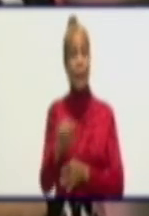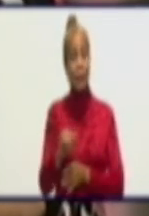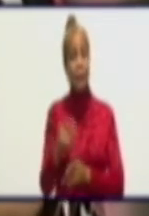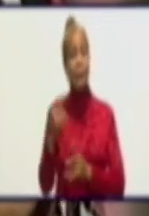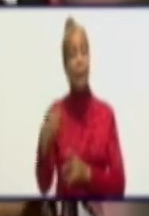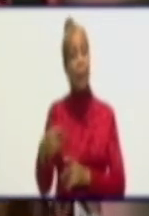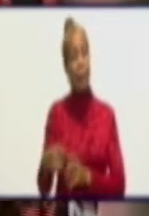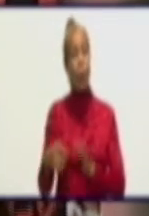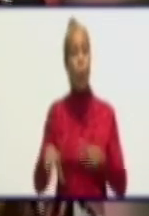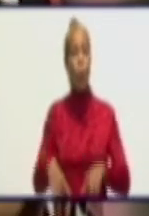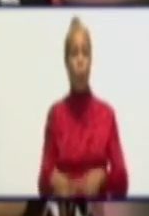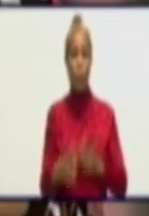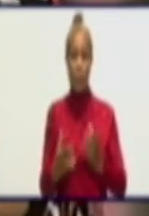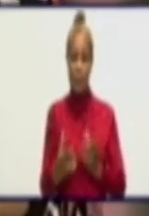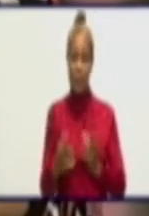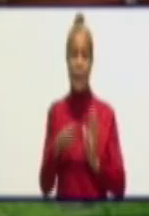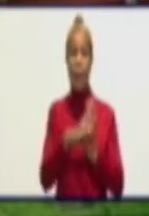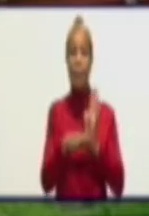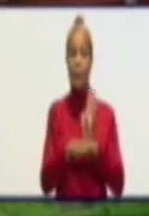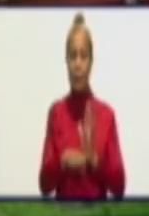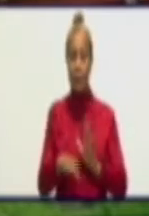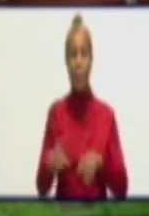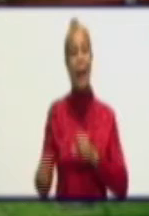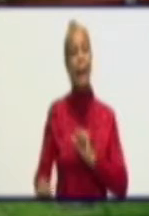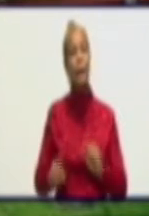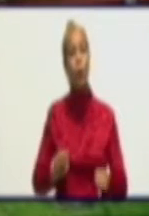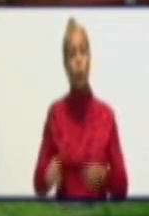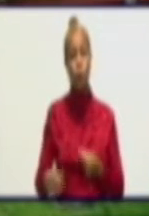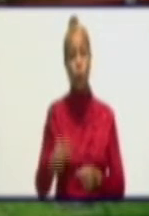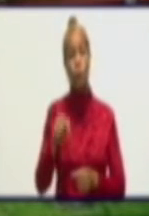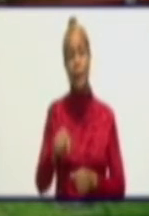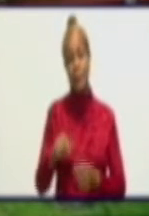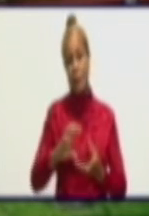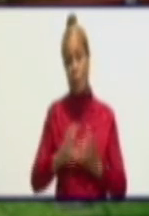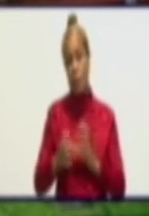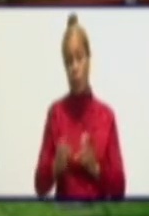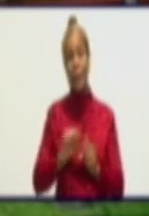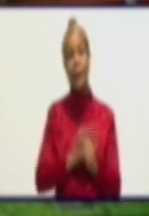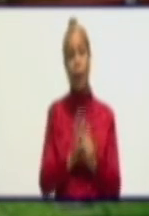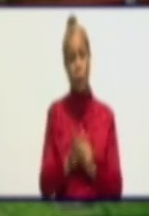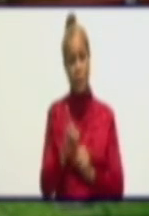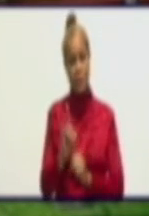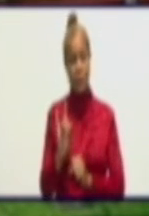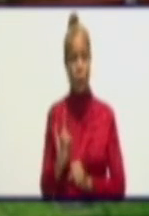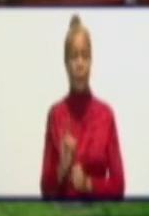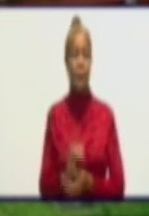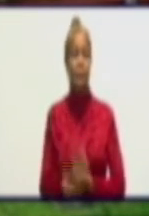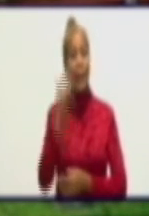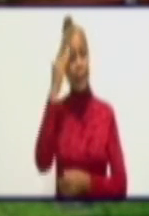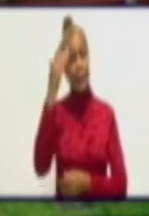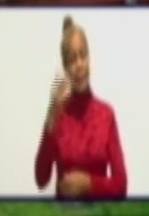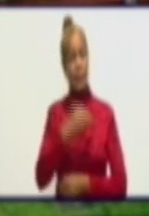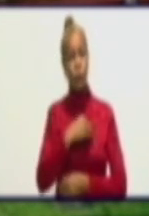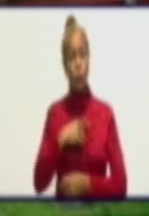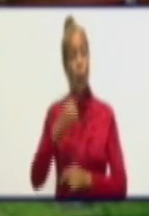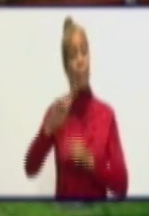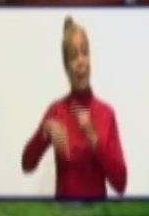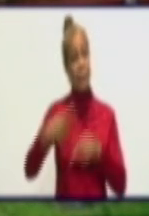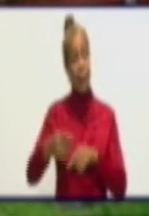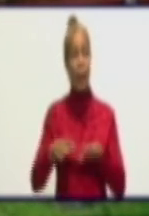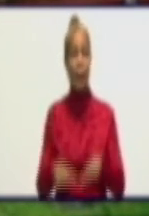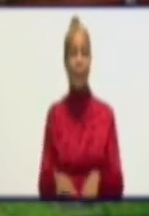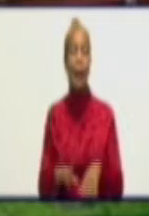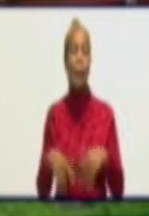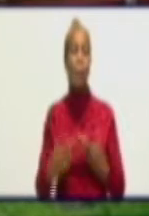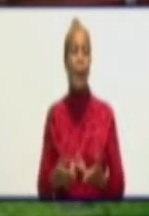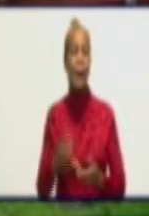establecidas para el control de esta epidemia. Muchísimas gracias, doctora. La estaremos esperando mañana para conocer más sobre la situación epidemiológica